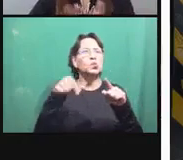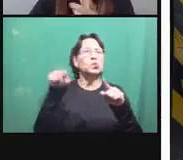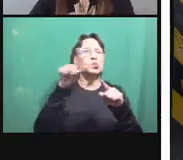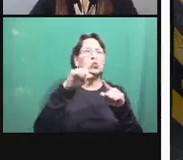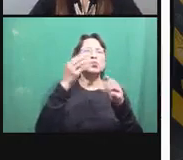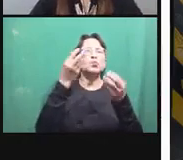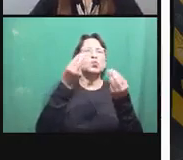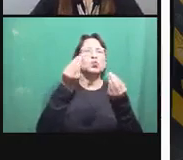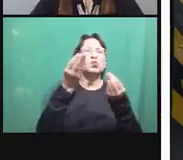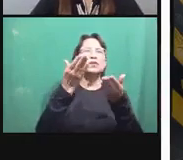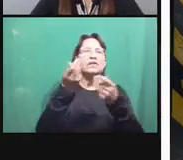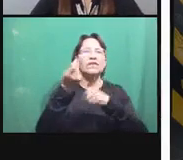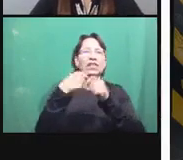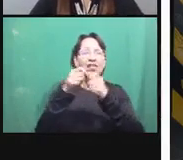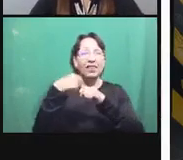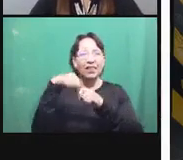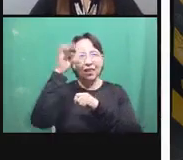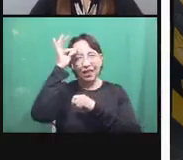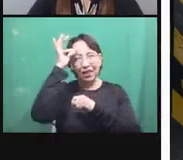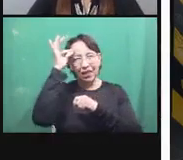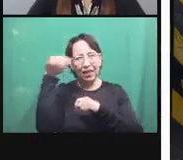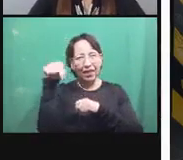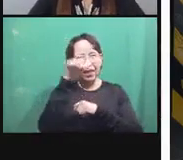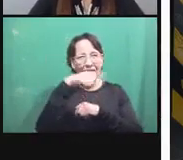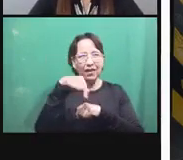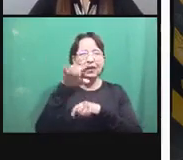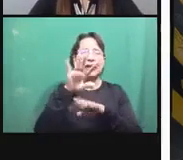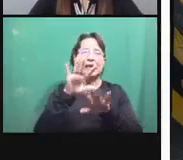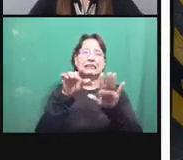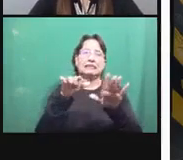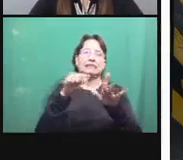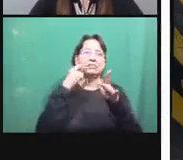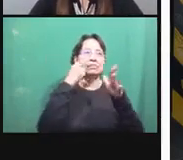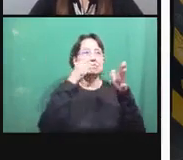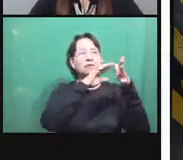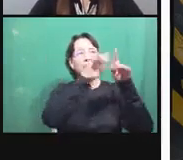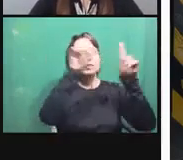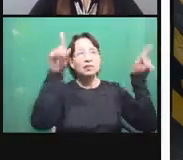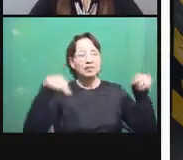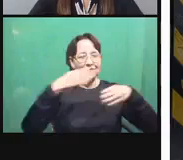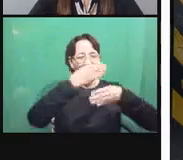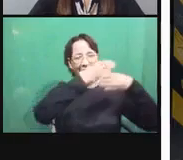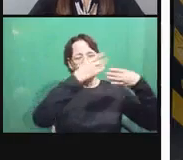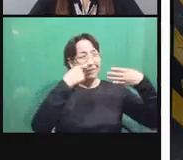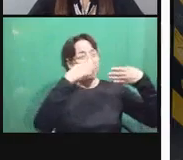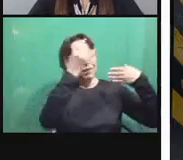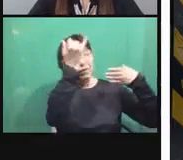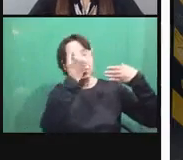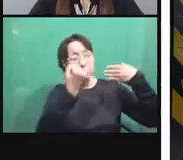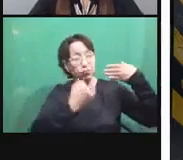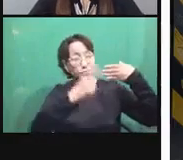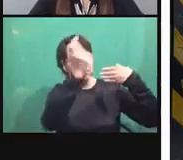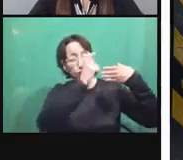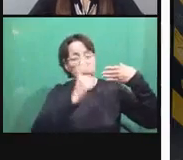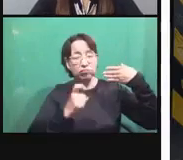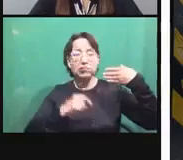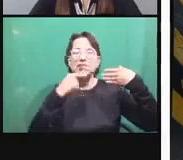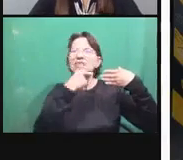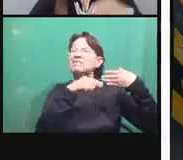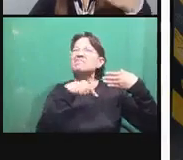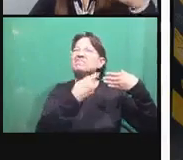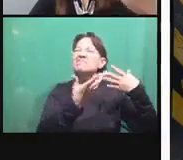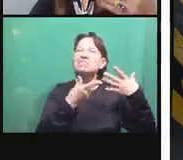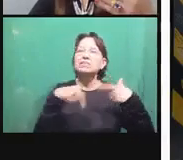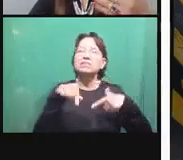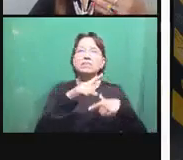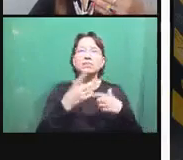y consumo de sustancias psicoactivas y mediante este mural lo que nosotros gestionamos con la comunidad de alguna manera que